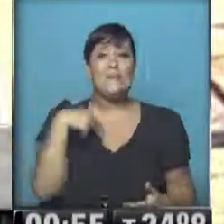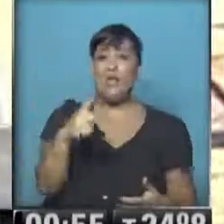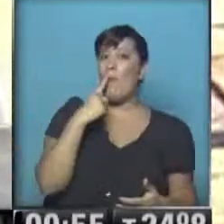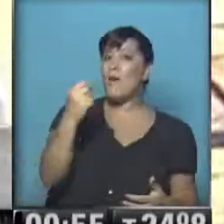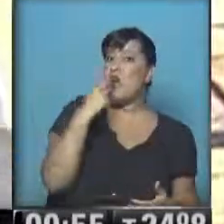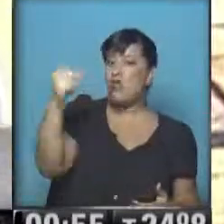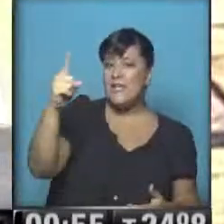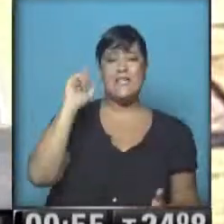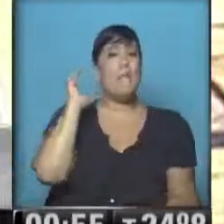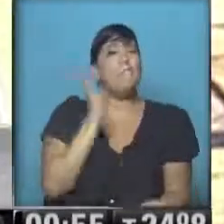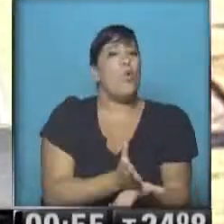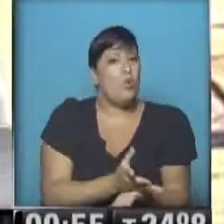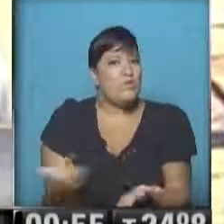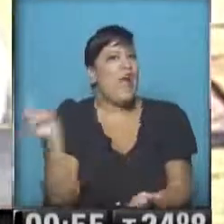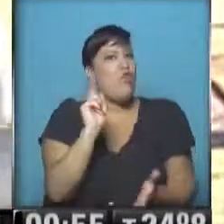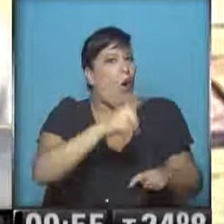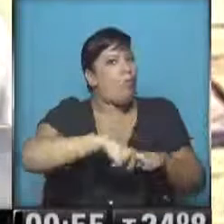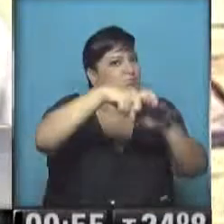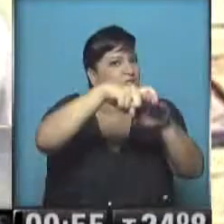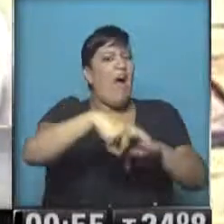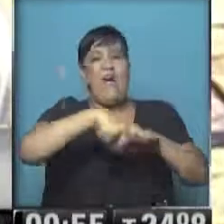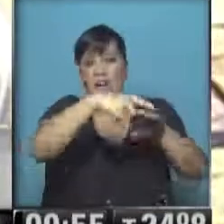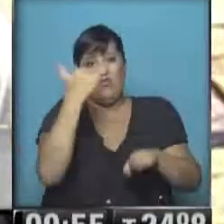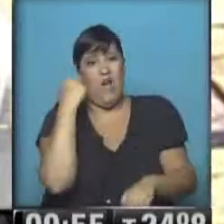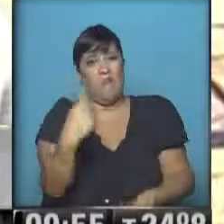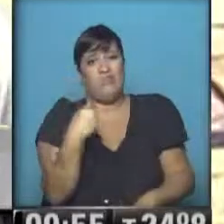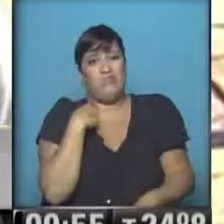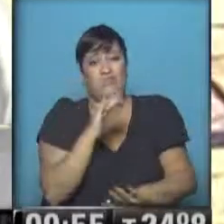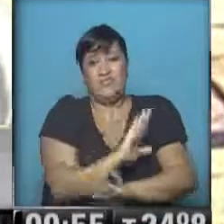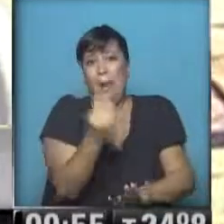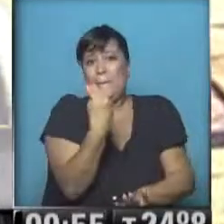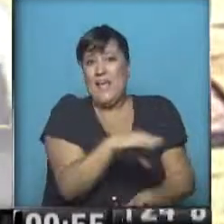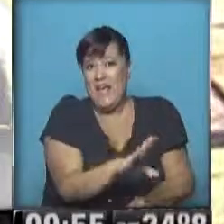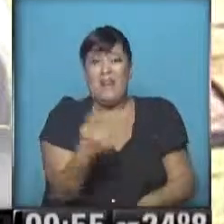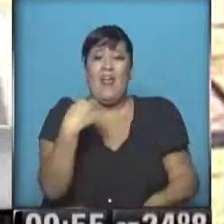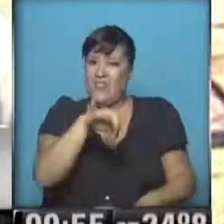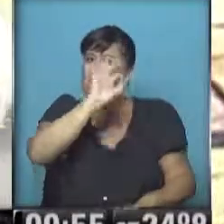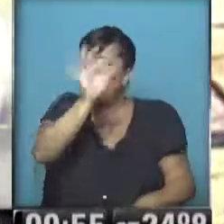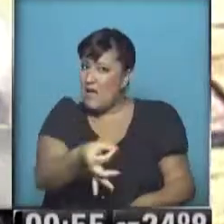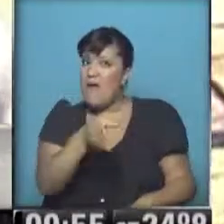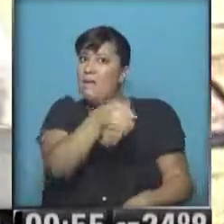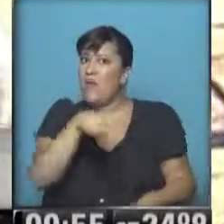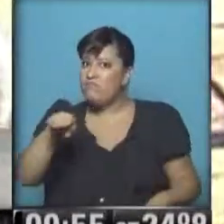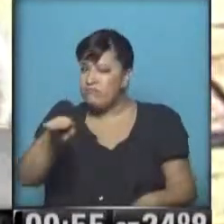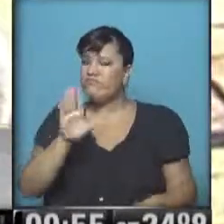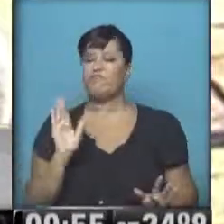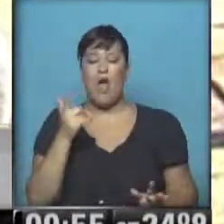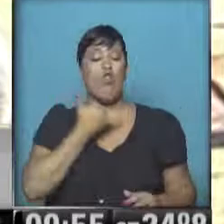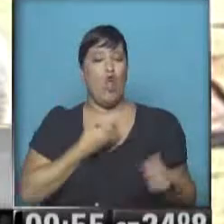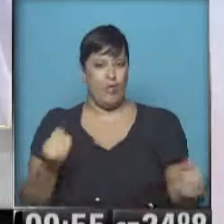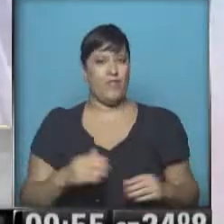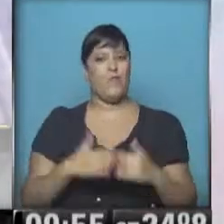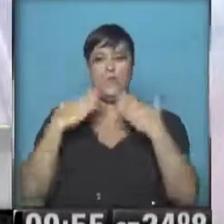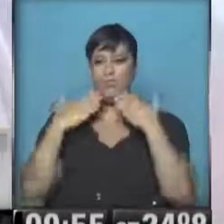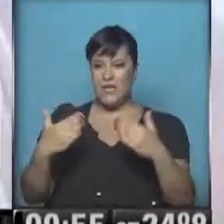la multa no el acarreo el acarreo ya está uno ya lo ha perdido así que hay que tenerlo en cuenta el momento de estacionar el automóvil bueno dice marian muchas